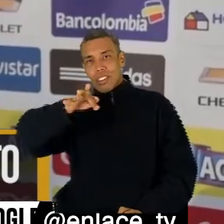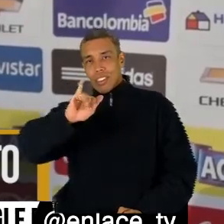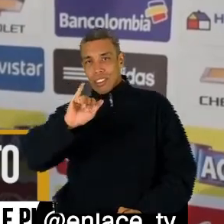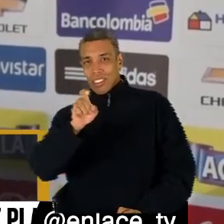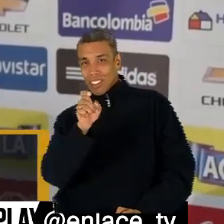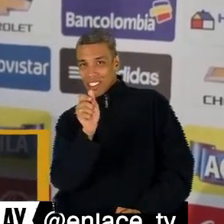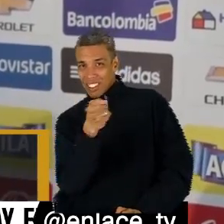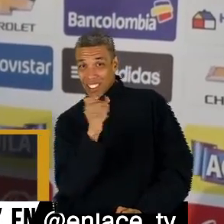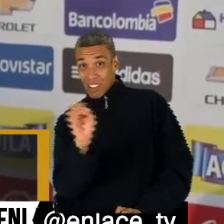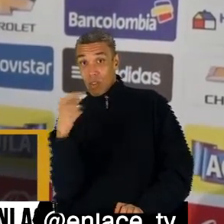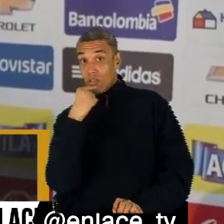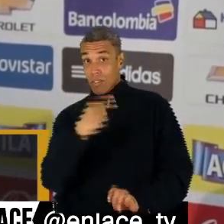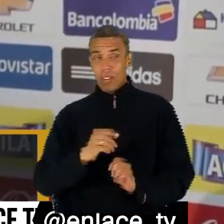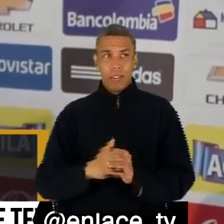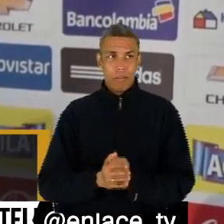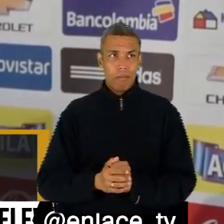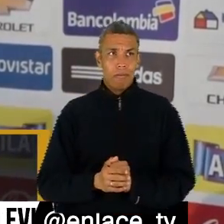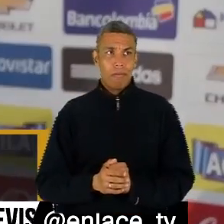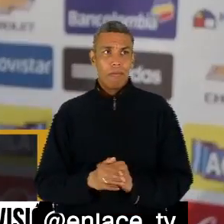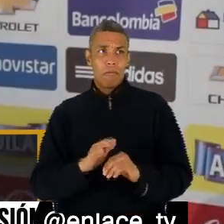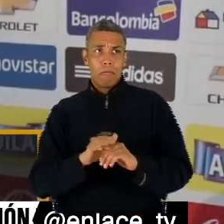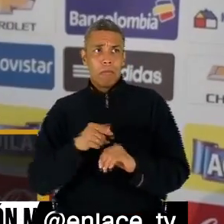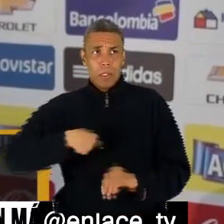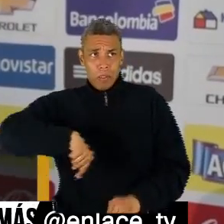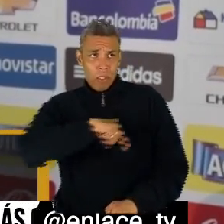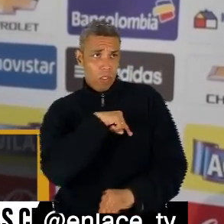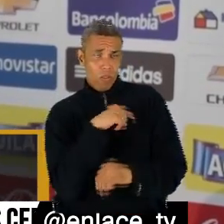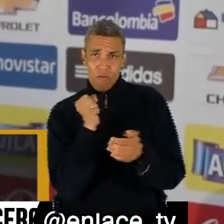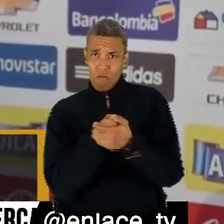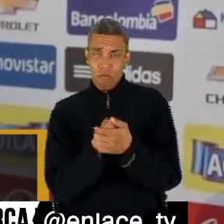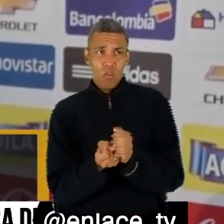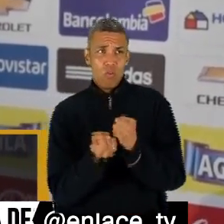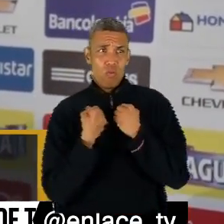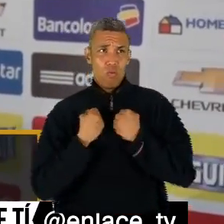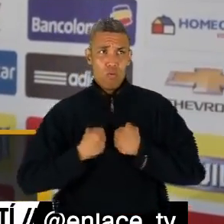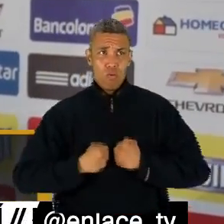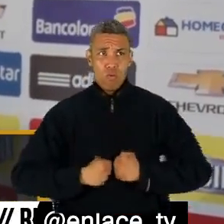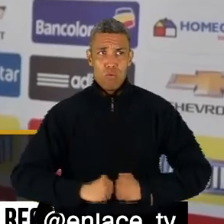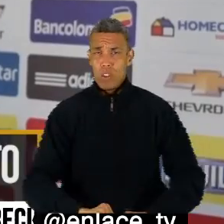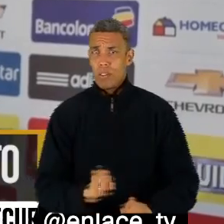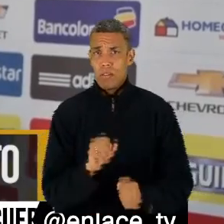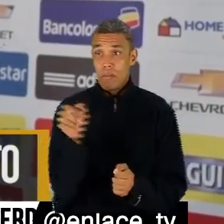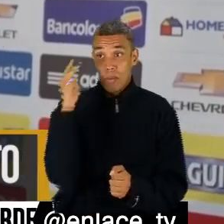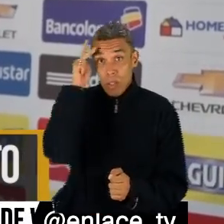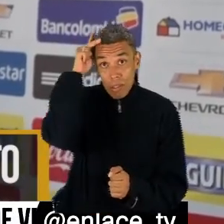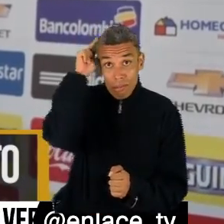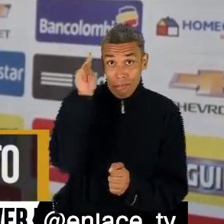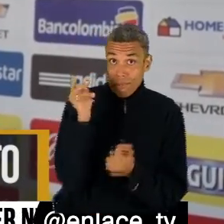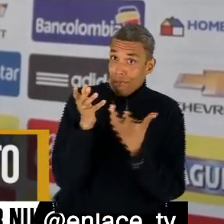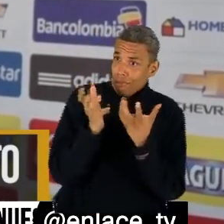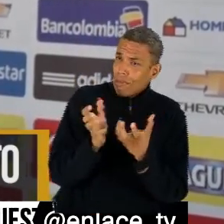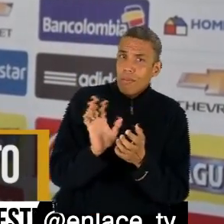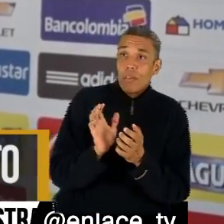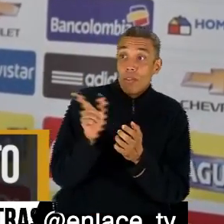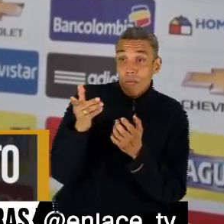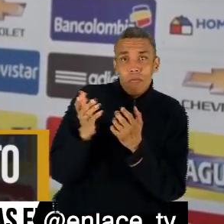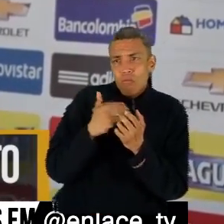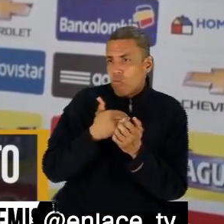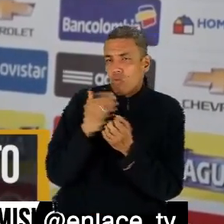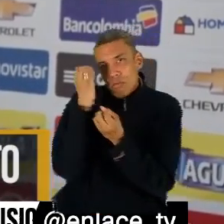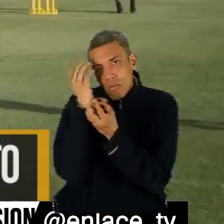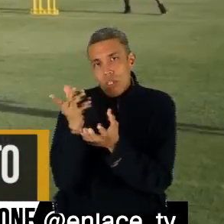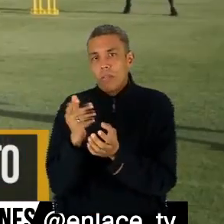hay que salir a respetarlo, trataré hacer nuestro trabajo, hacer las cosas como plantea el profe y nada, como te dije, todo salir a